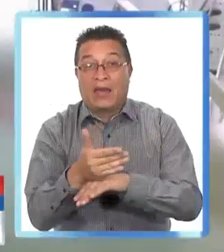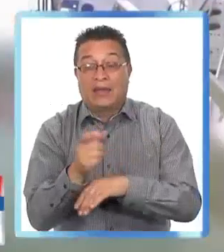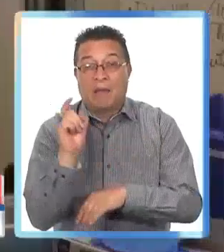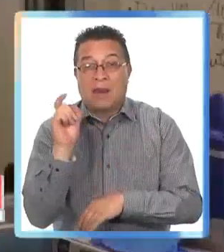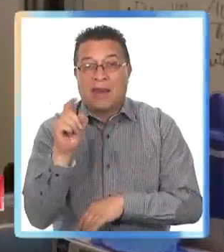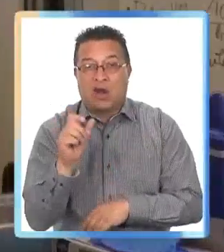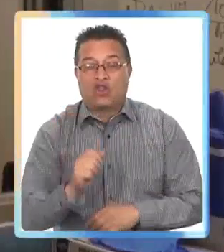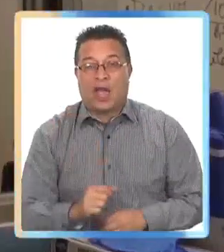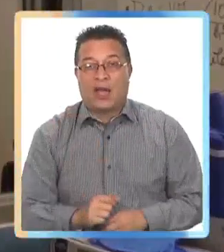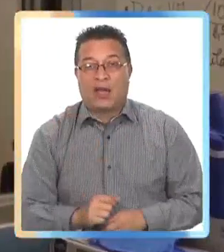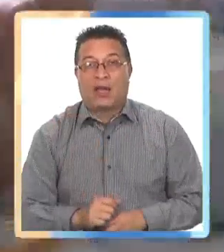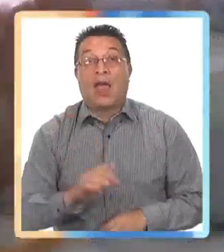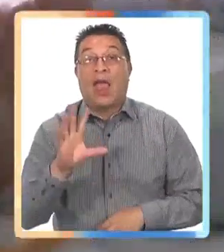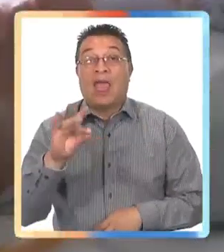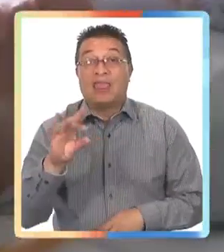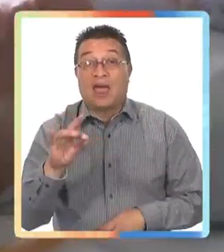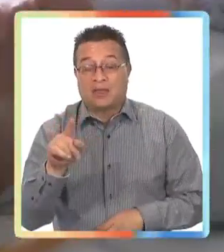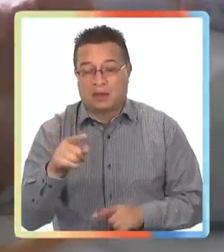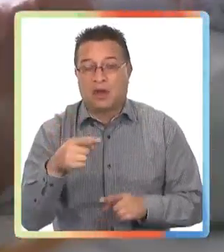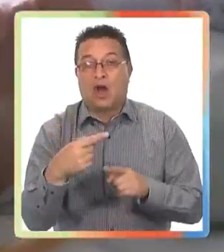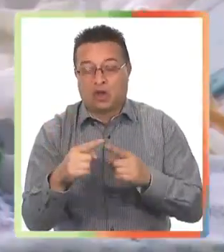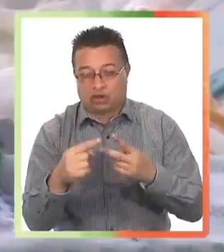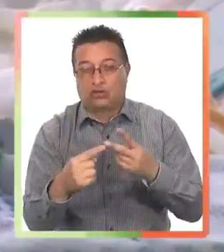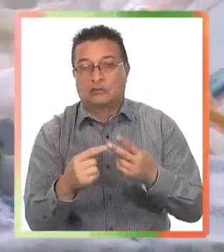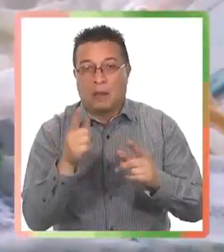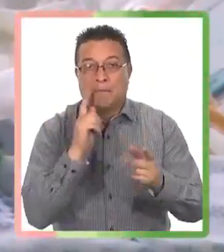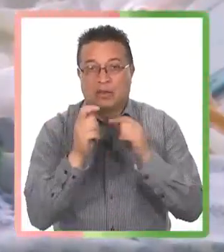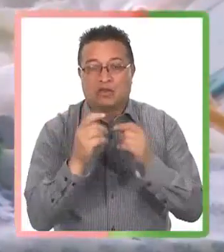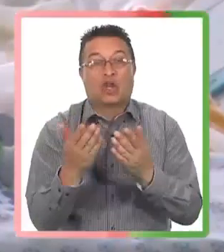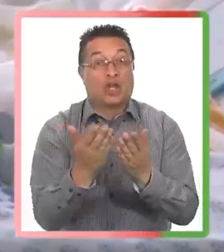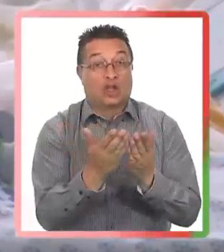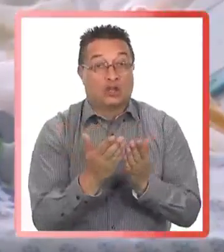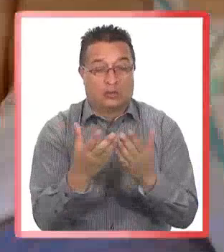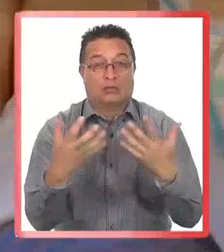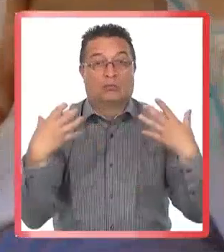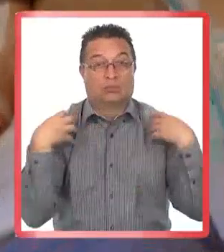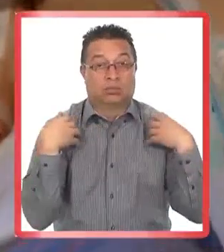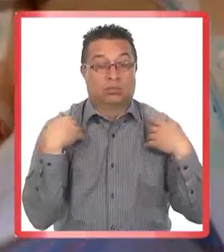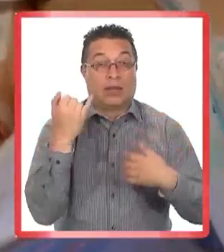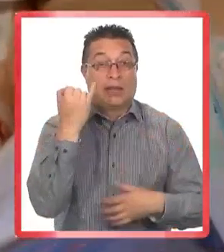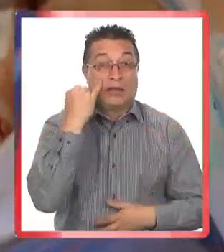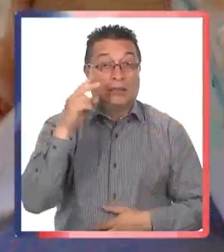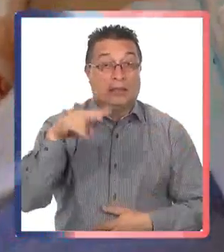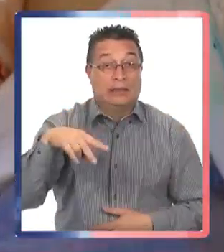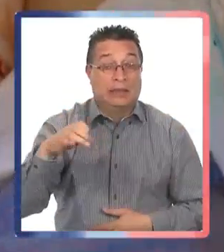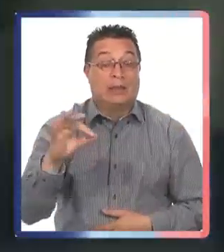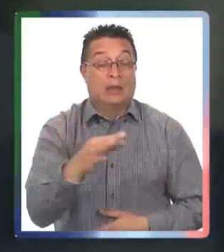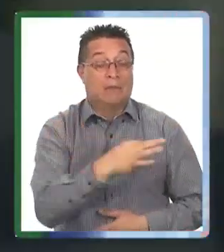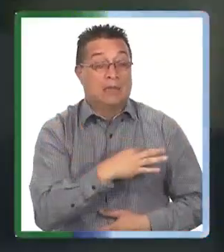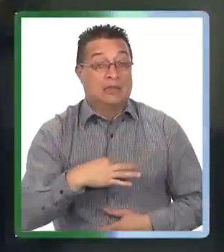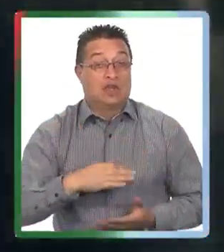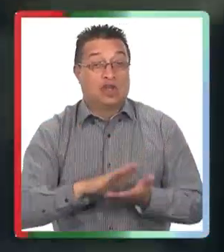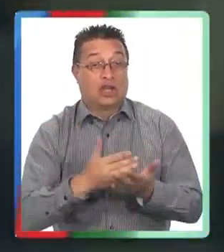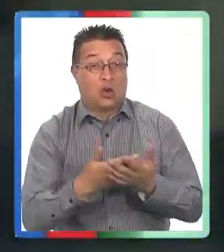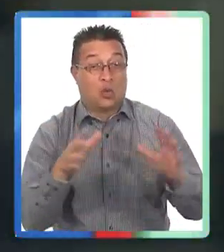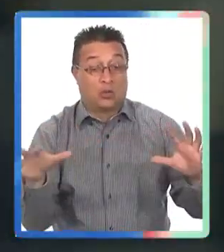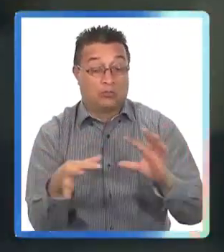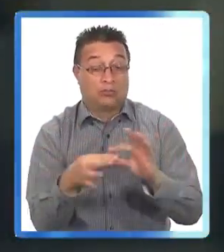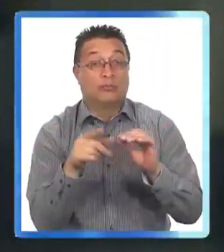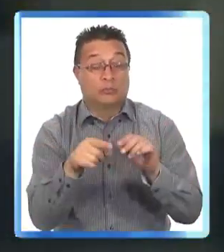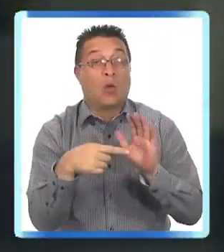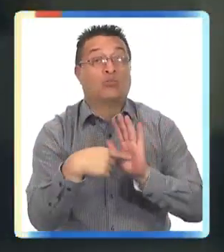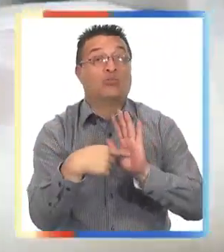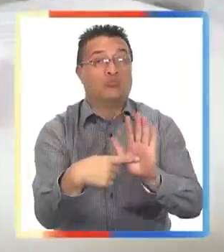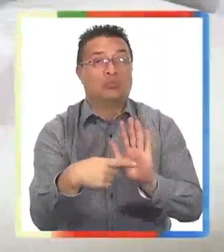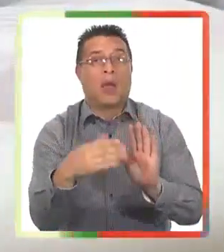y Parinacota. La edad es otro factor de riesgo. Un estudio a cargo del Instituto Nacional de Estadísticas y el Ministerio de Salud mostró